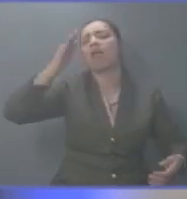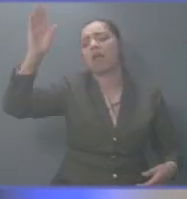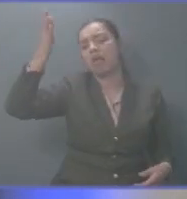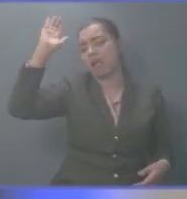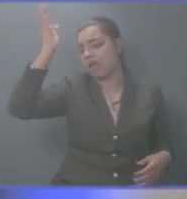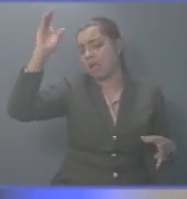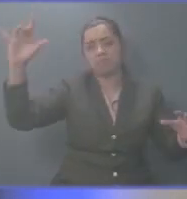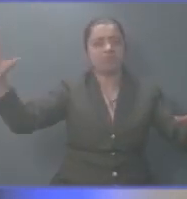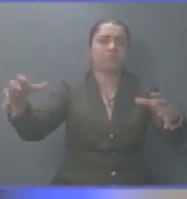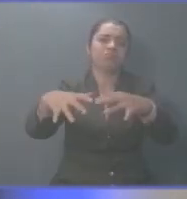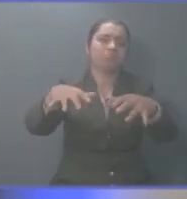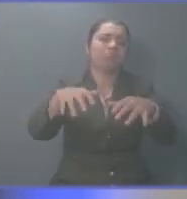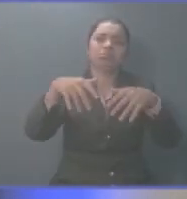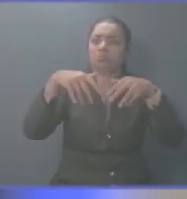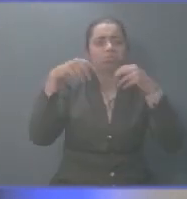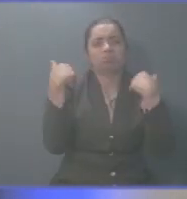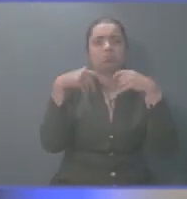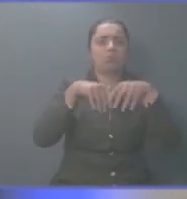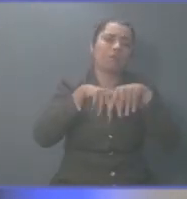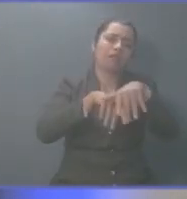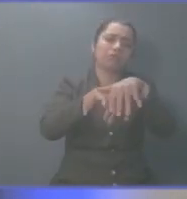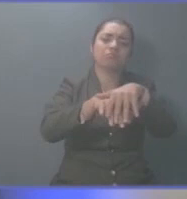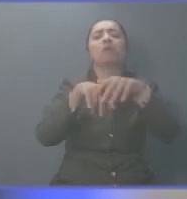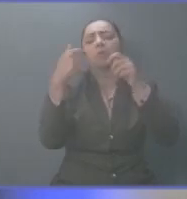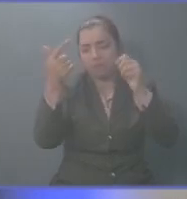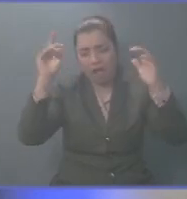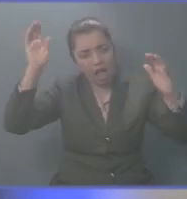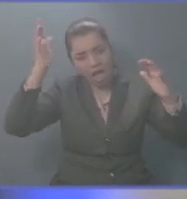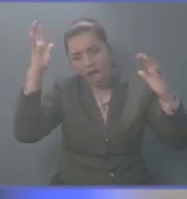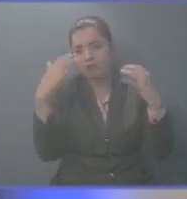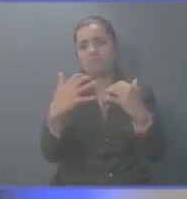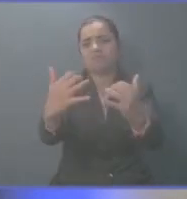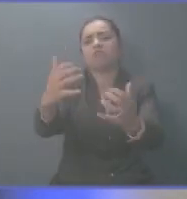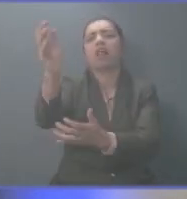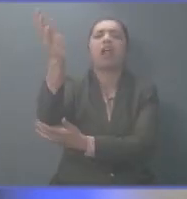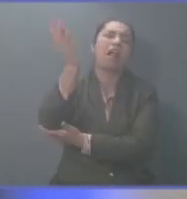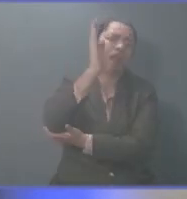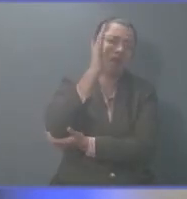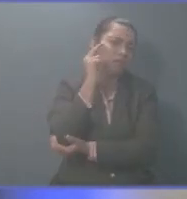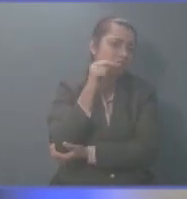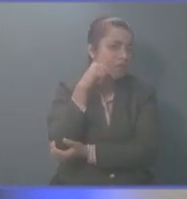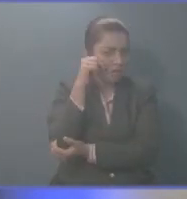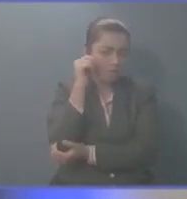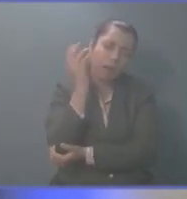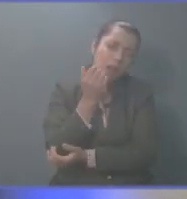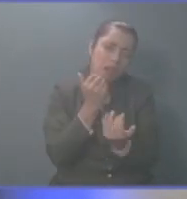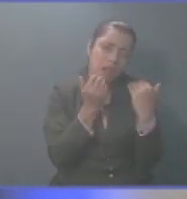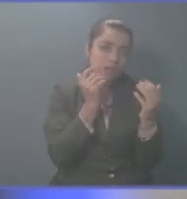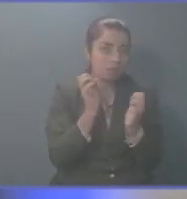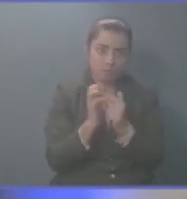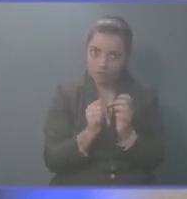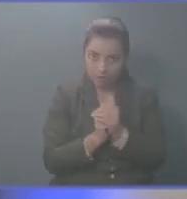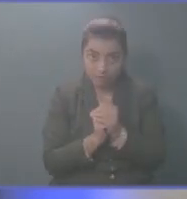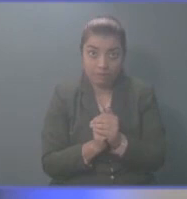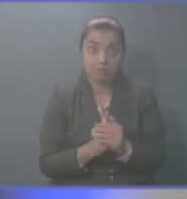ahí concentrados y hasta ahí todo iba bien. O sea, y ahí no hubo ningún problema, o no habría ningún problema. El problema es